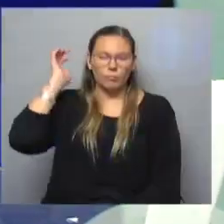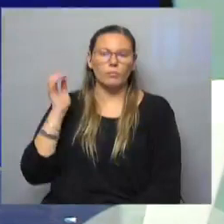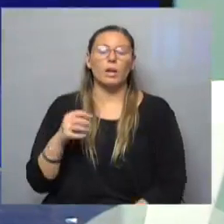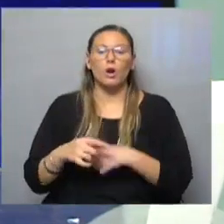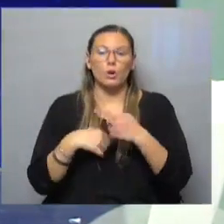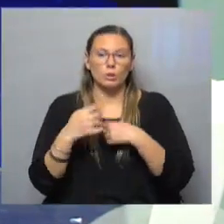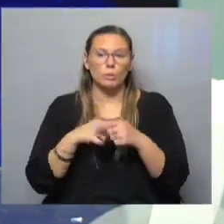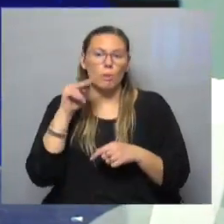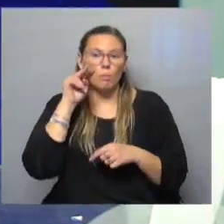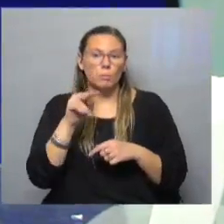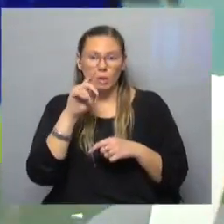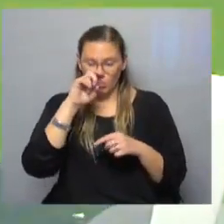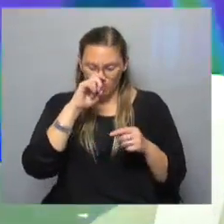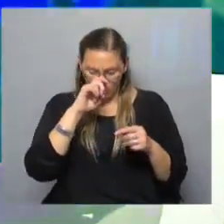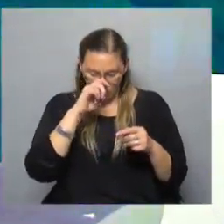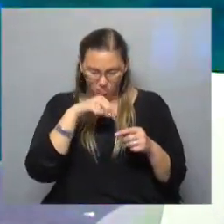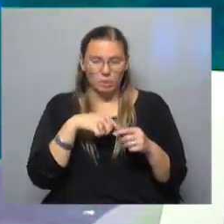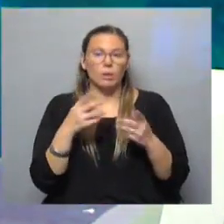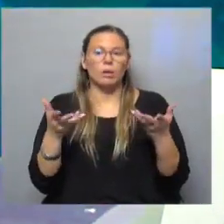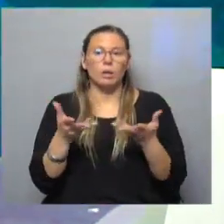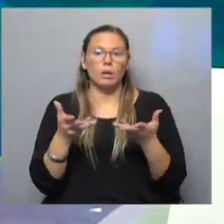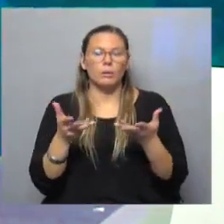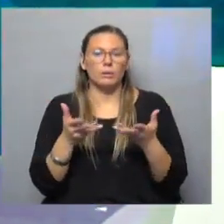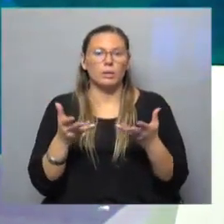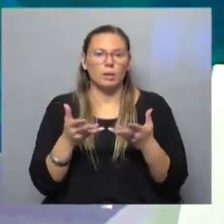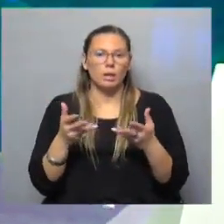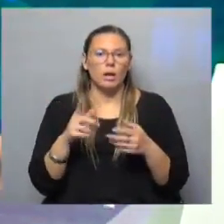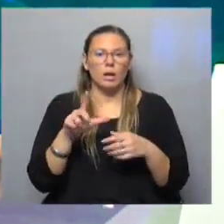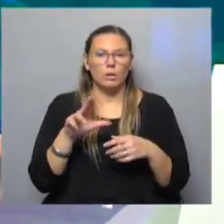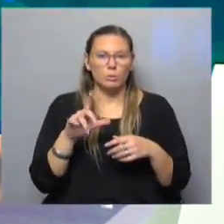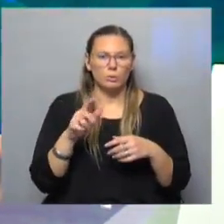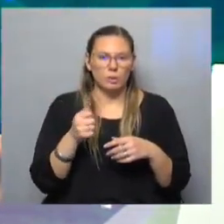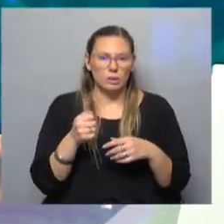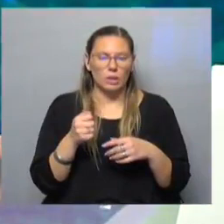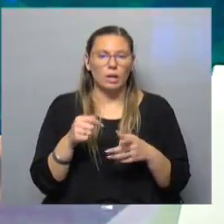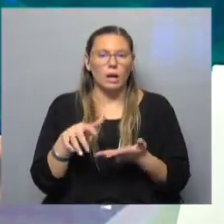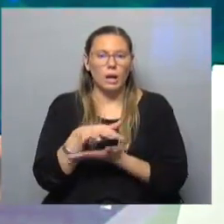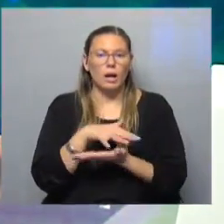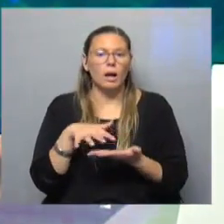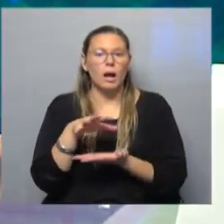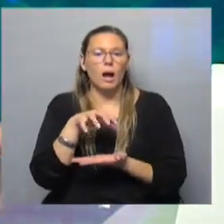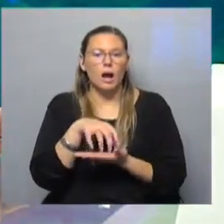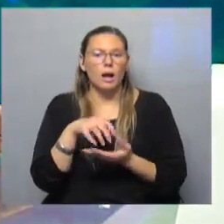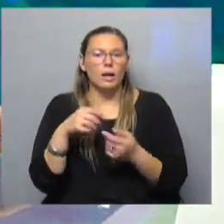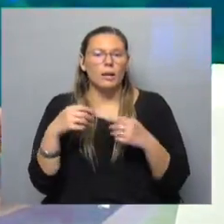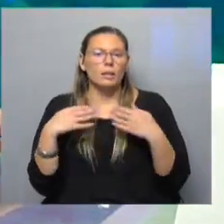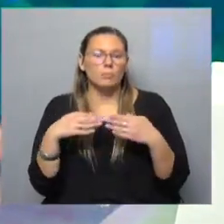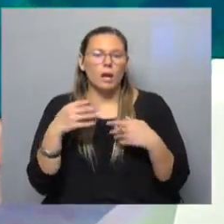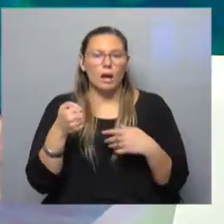Y seguimos en Mirá Montevideo, nos vamos en este momento con Lucila Herrada, que está en el American Box. ¿Es así,